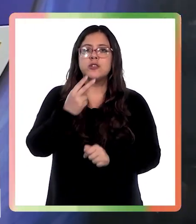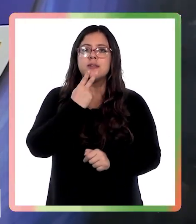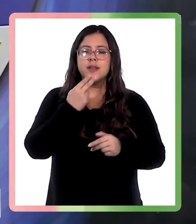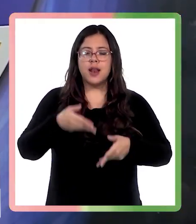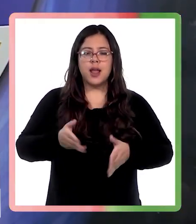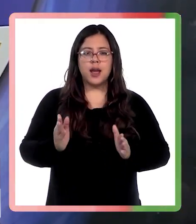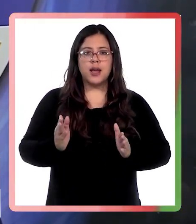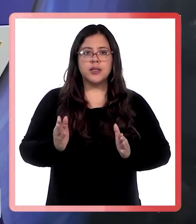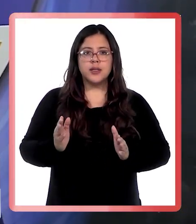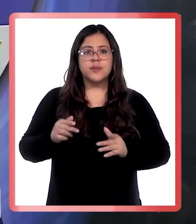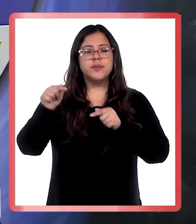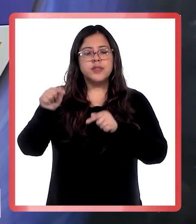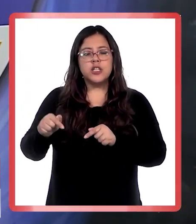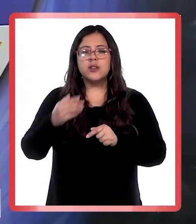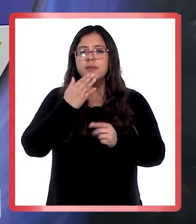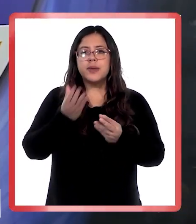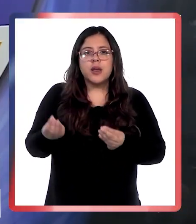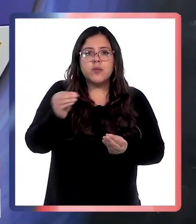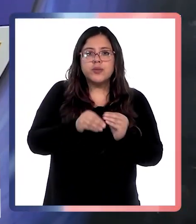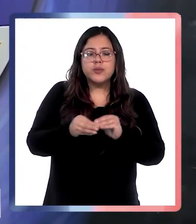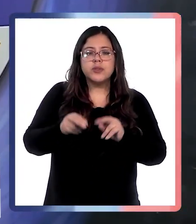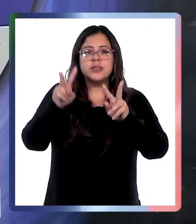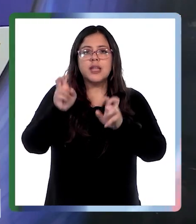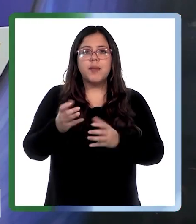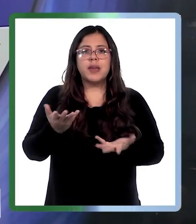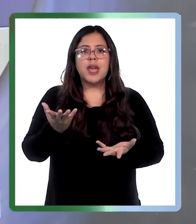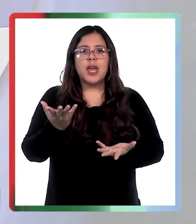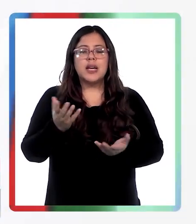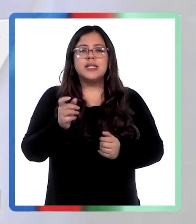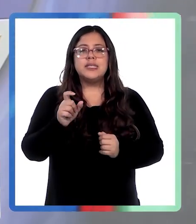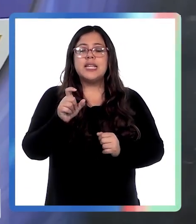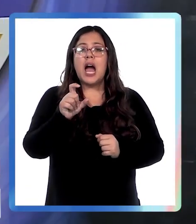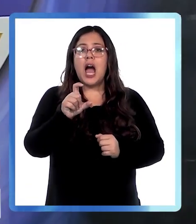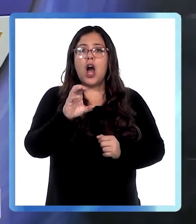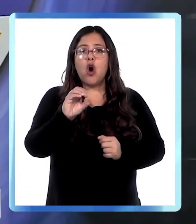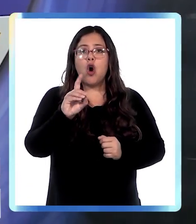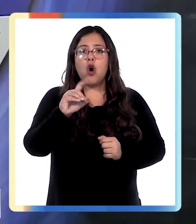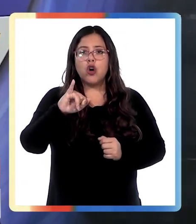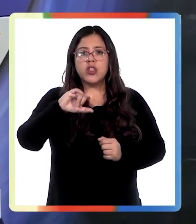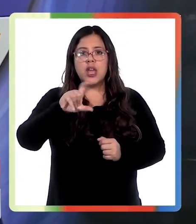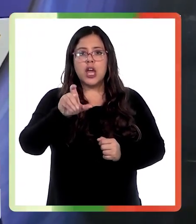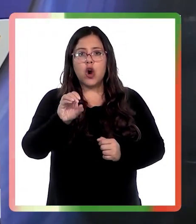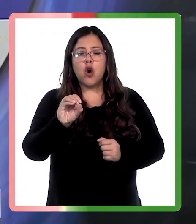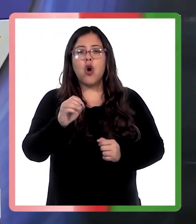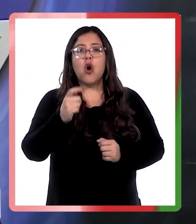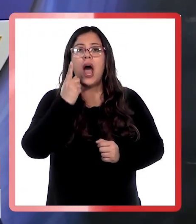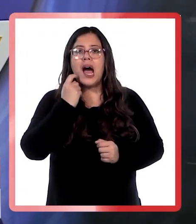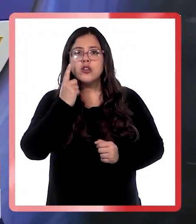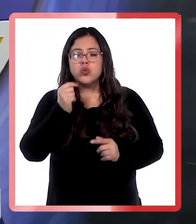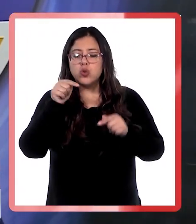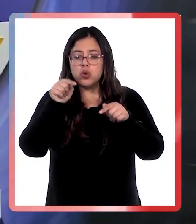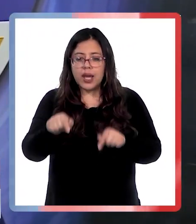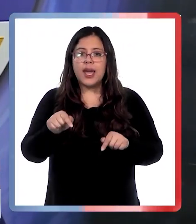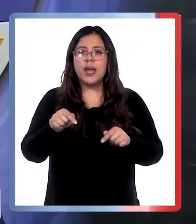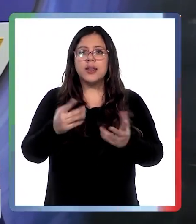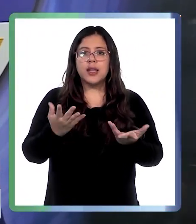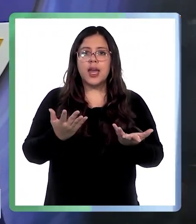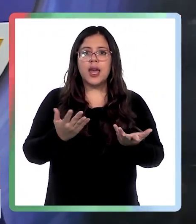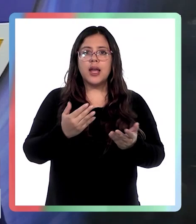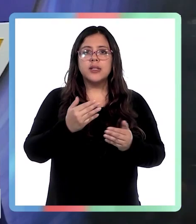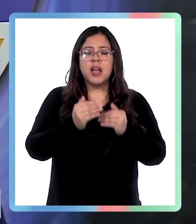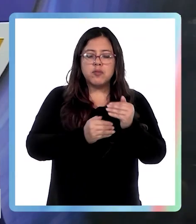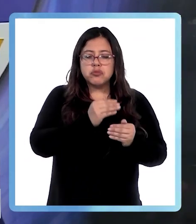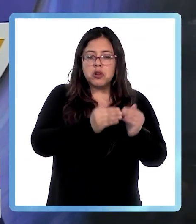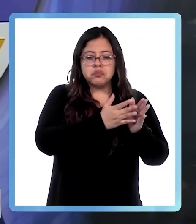personas en situación de calle esto se suma la activación del código azul Es una albergue emergencia por lo tanto es un albergue que funciona durante 30